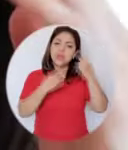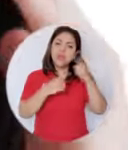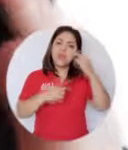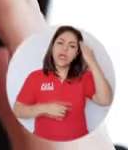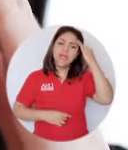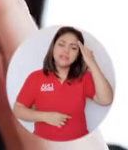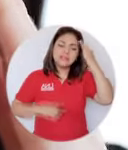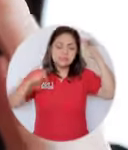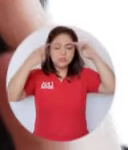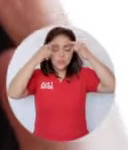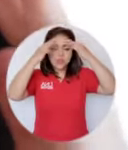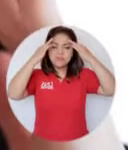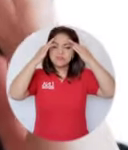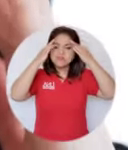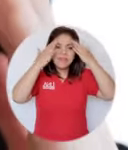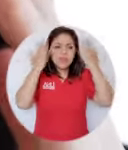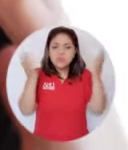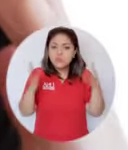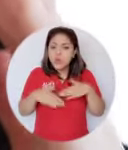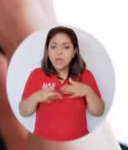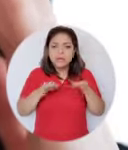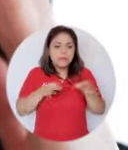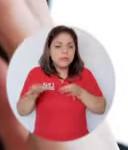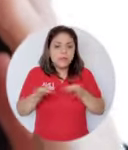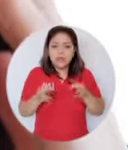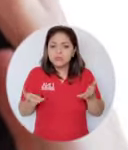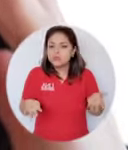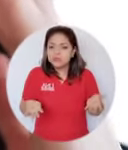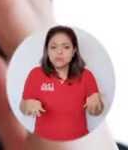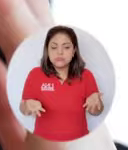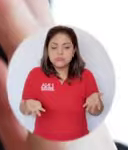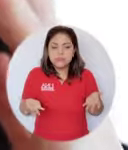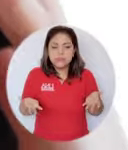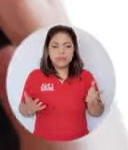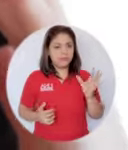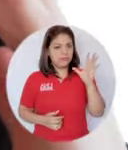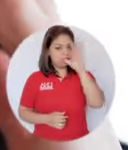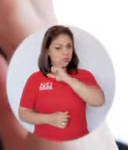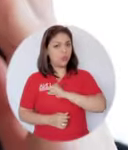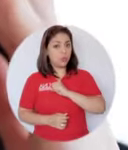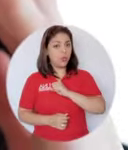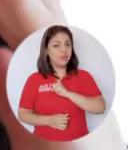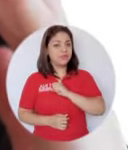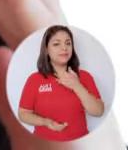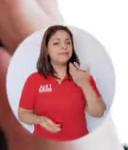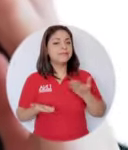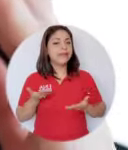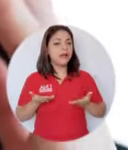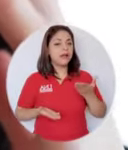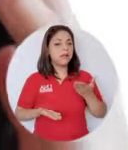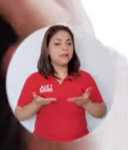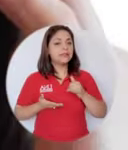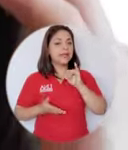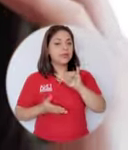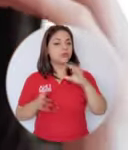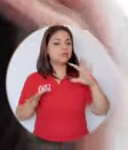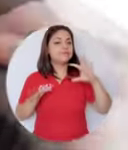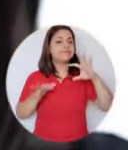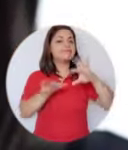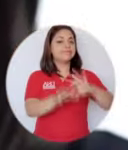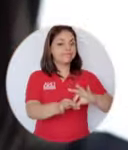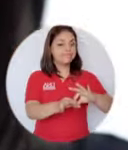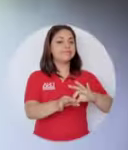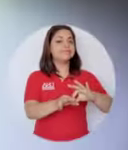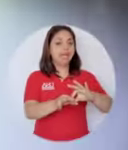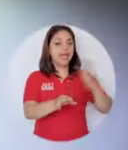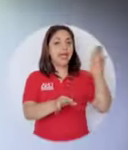una explicación posible, y resulta que nos hemos dado cuenta de que probablemente tienen que ver con